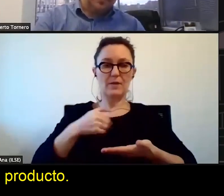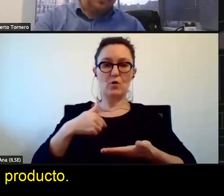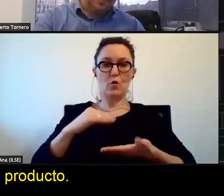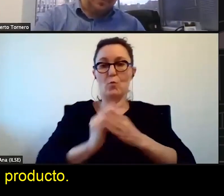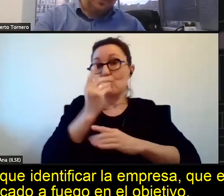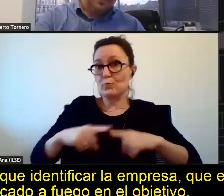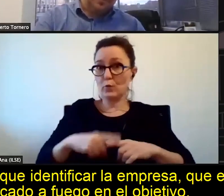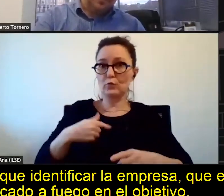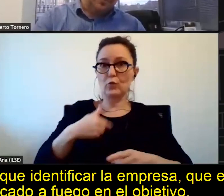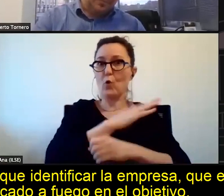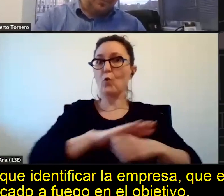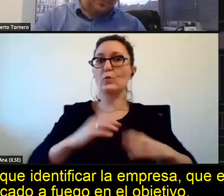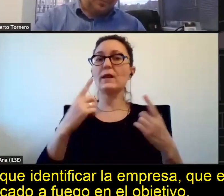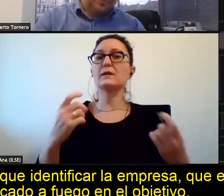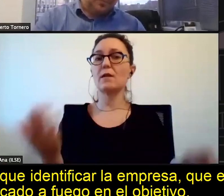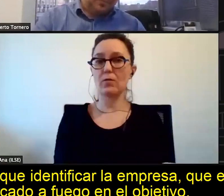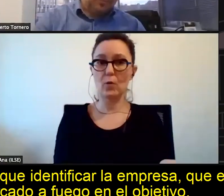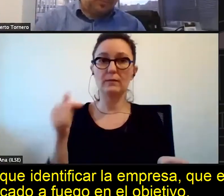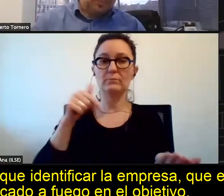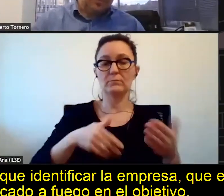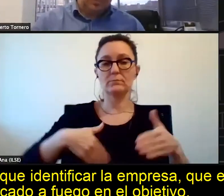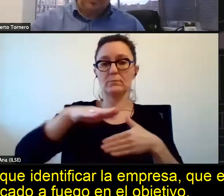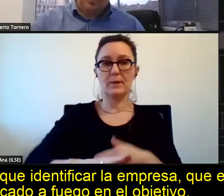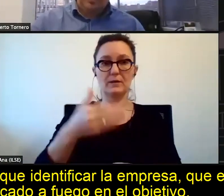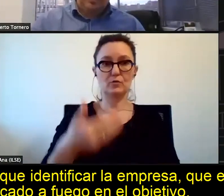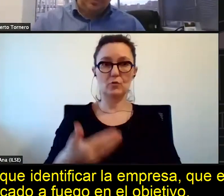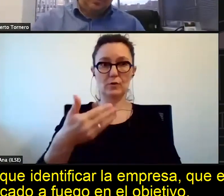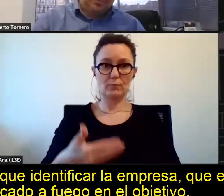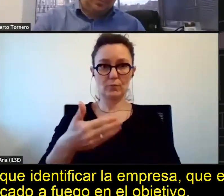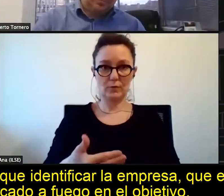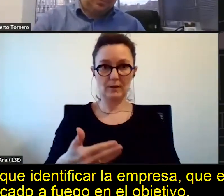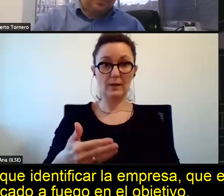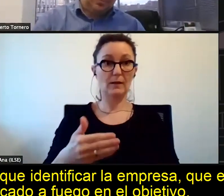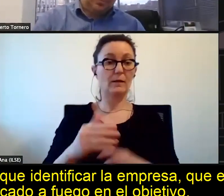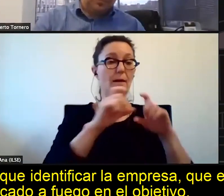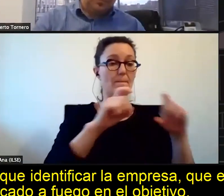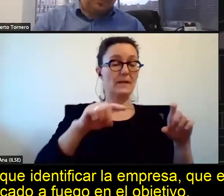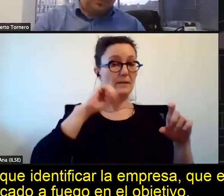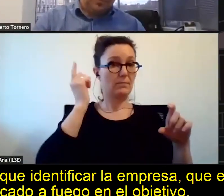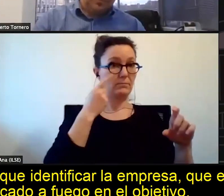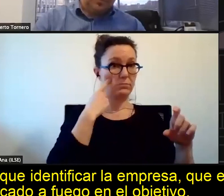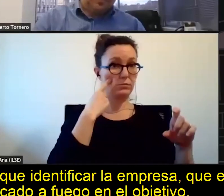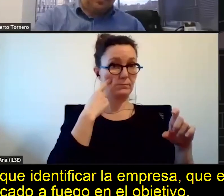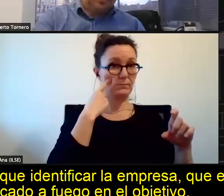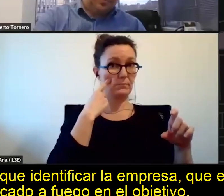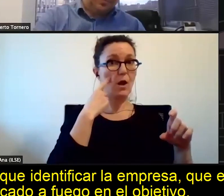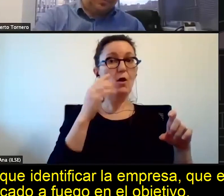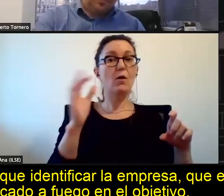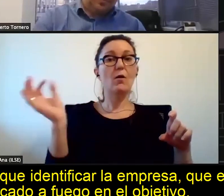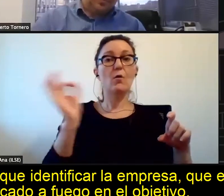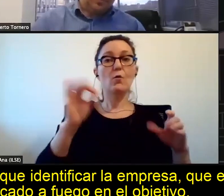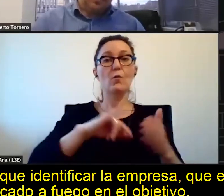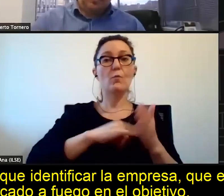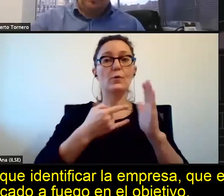Y bueno, pues ese sería el primer paso que tiene que identificar la empresa o que el proyecto tiene que poner